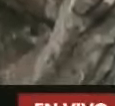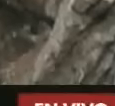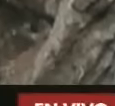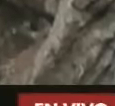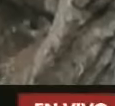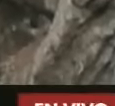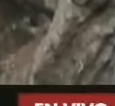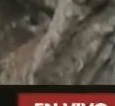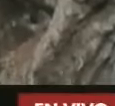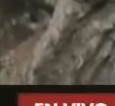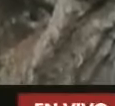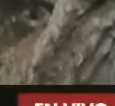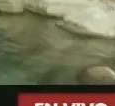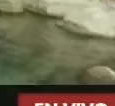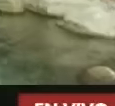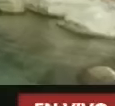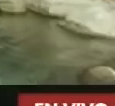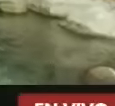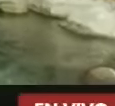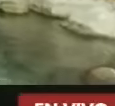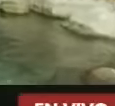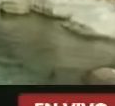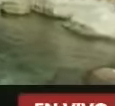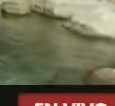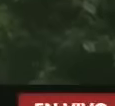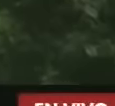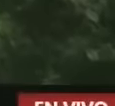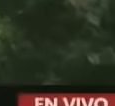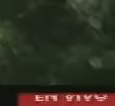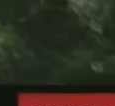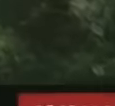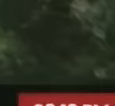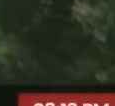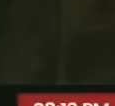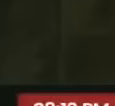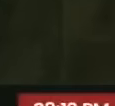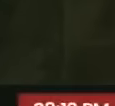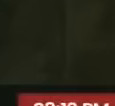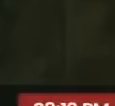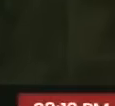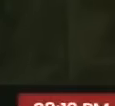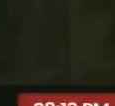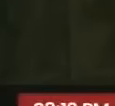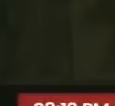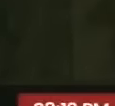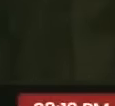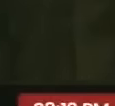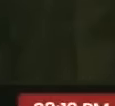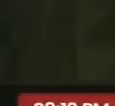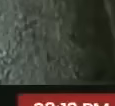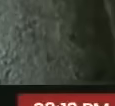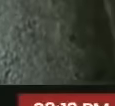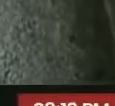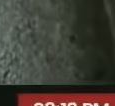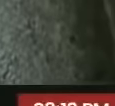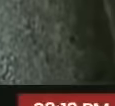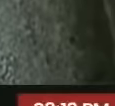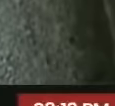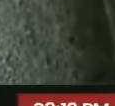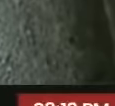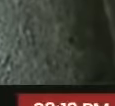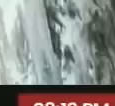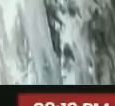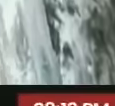nacimiento de este río. Cuenta con aguas transparentes y una zona rocosa que sirve para la escalada y ha sido considerada como una de